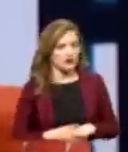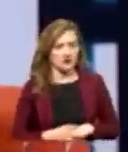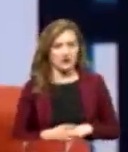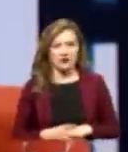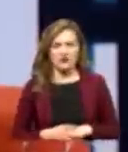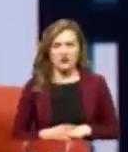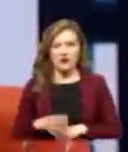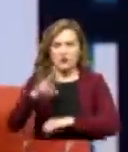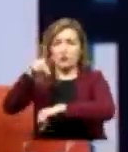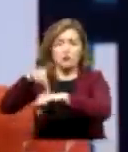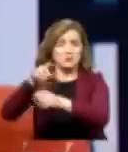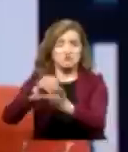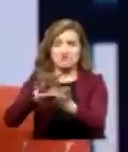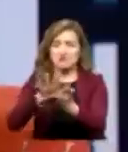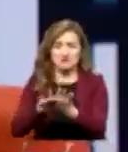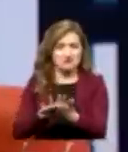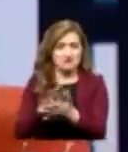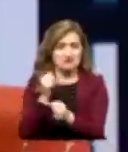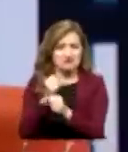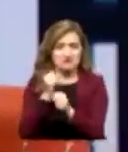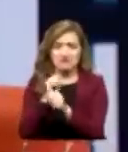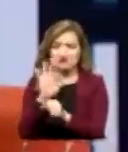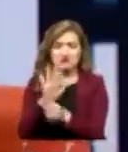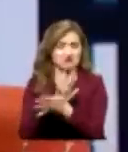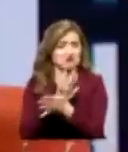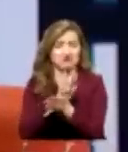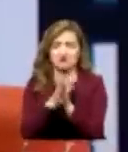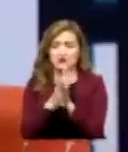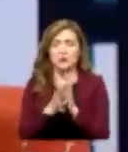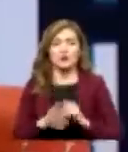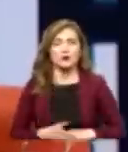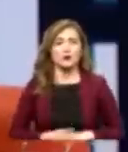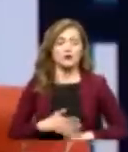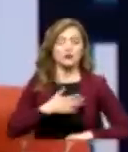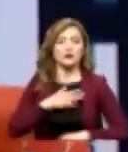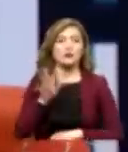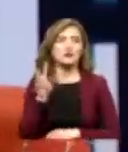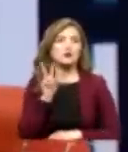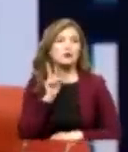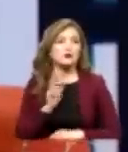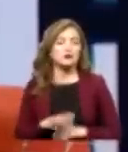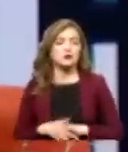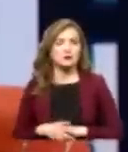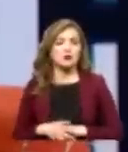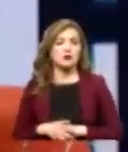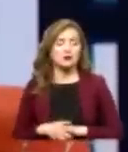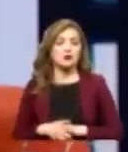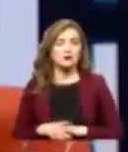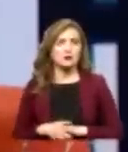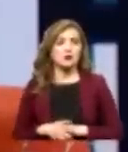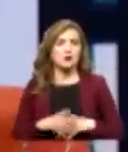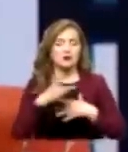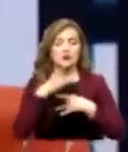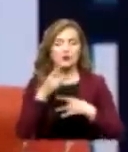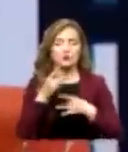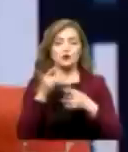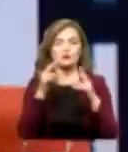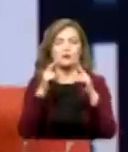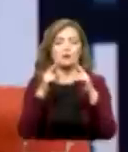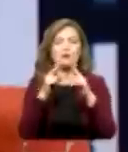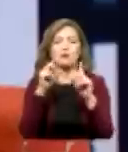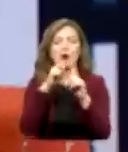o el profesionalismo de hacer su trabajo. Yo como víctima realmente no me gusta esa palabra,